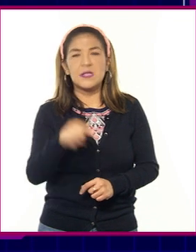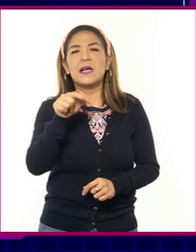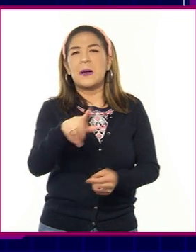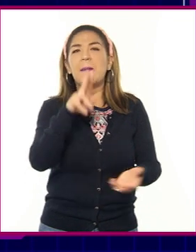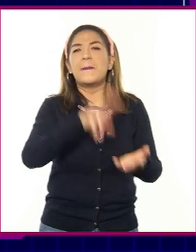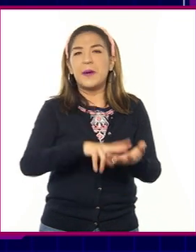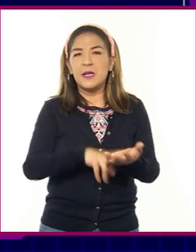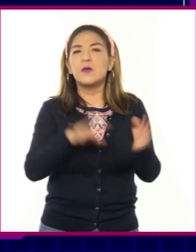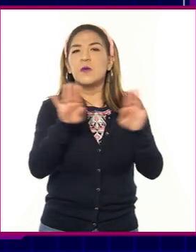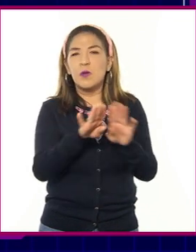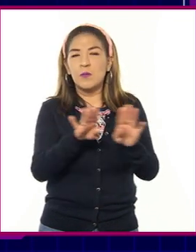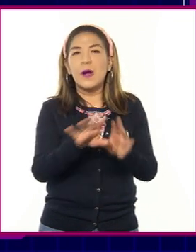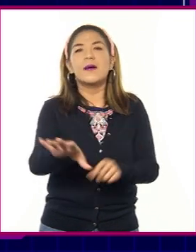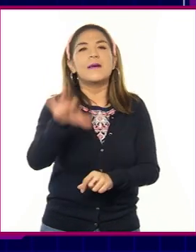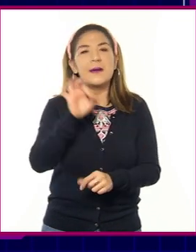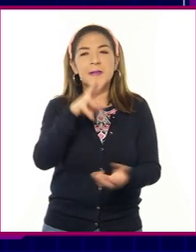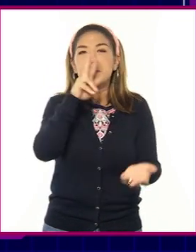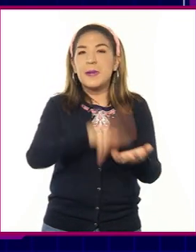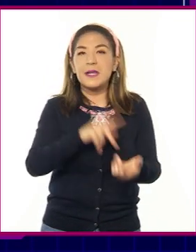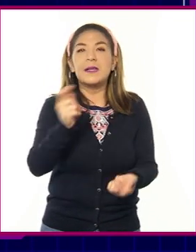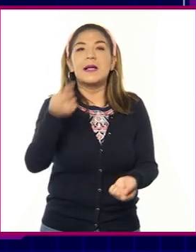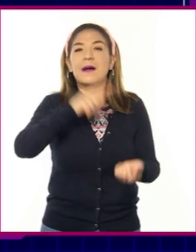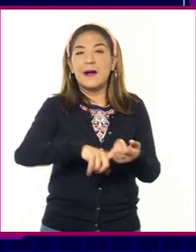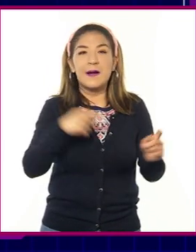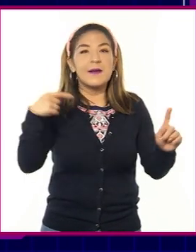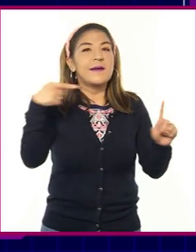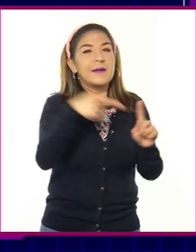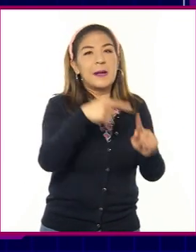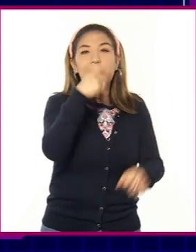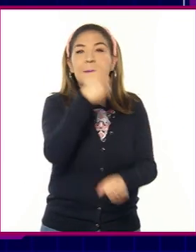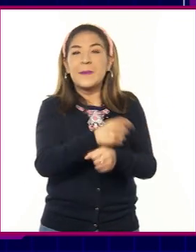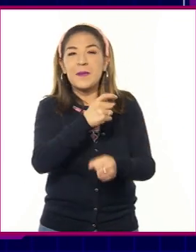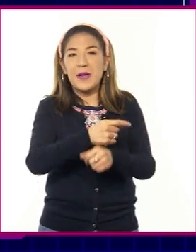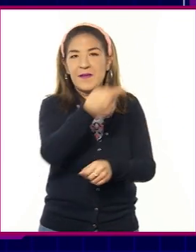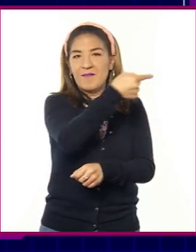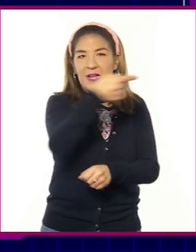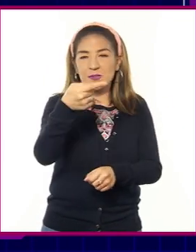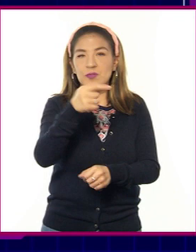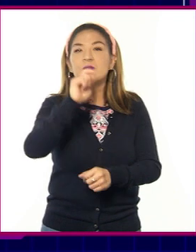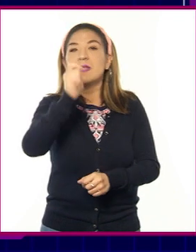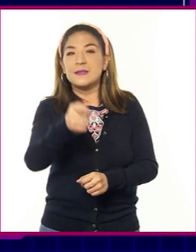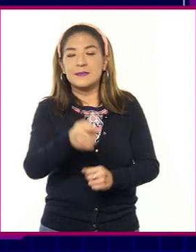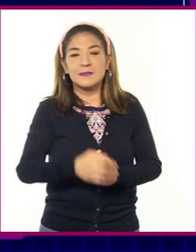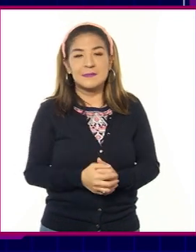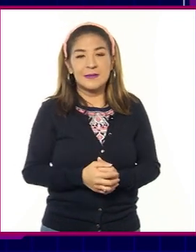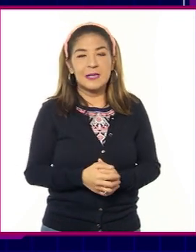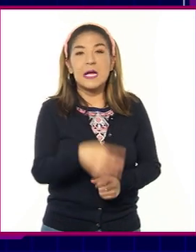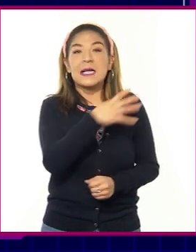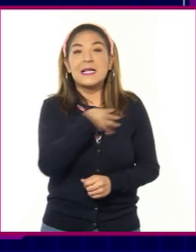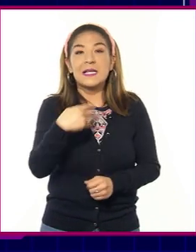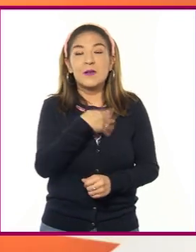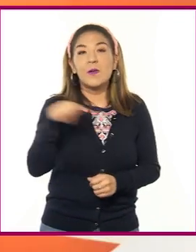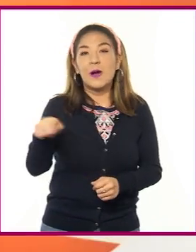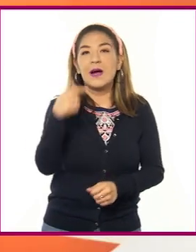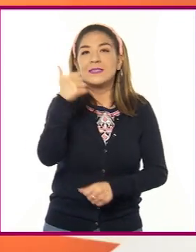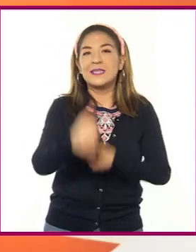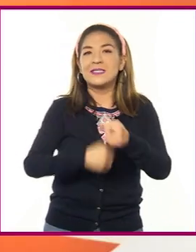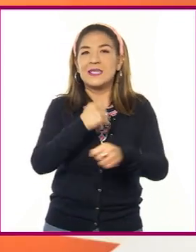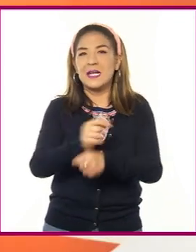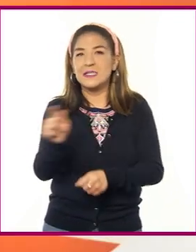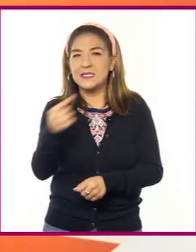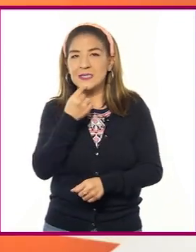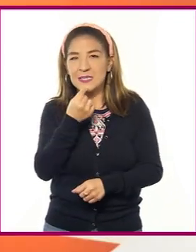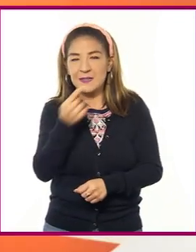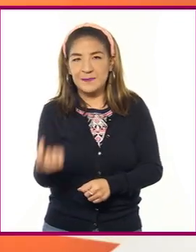proporción directa, se obtendrá la cantidad que le corresponde a la primera fracción, es decir, al hijo de 6 años.